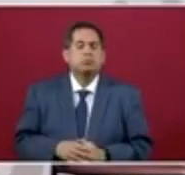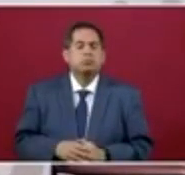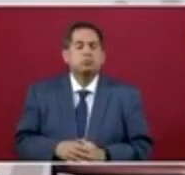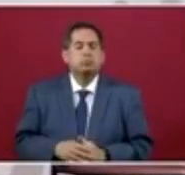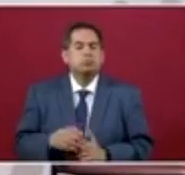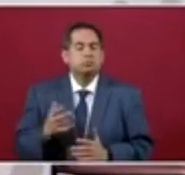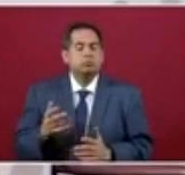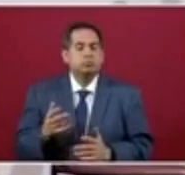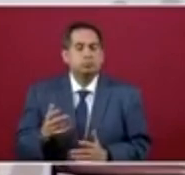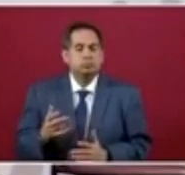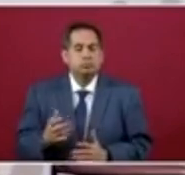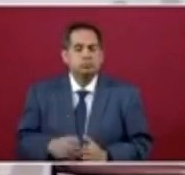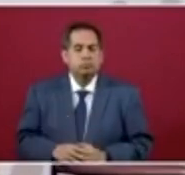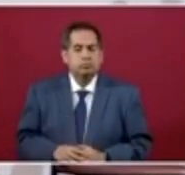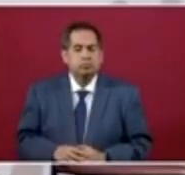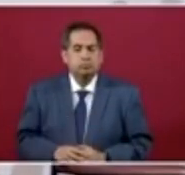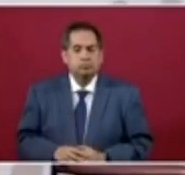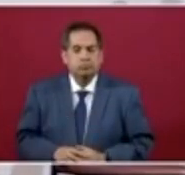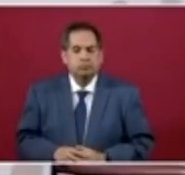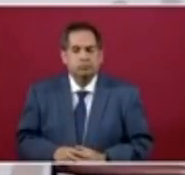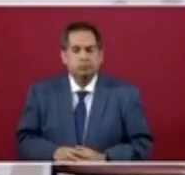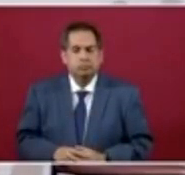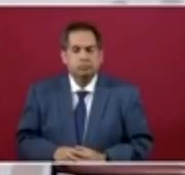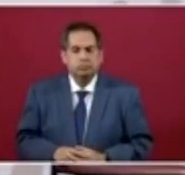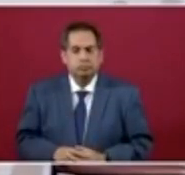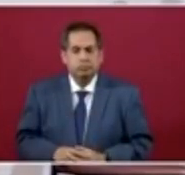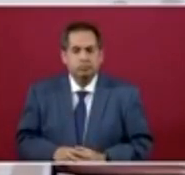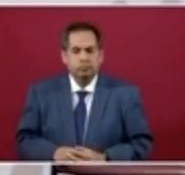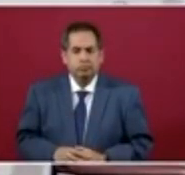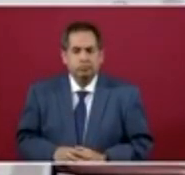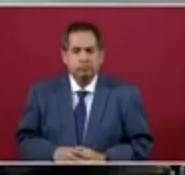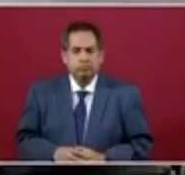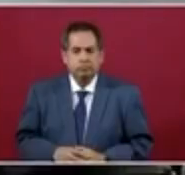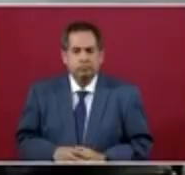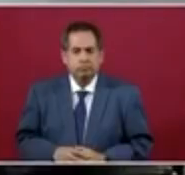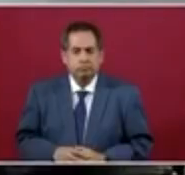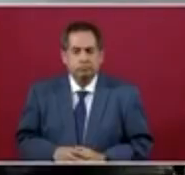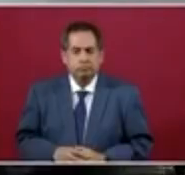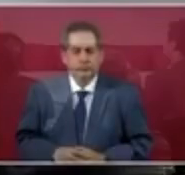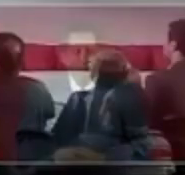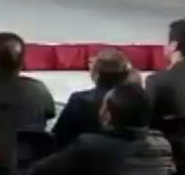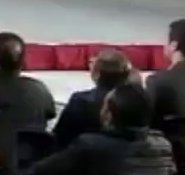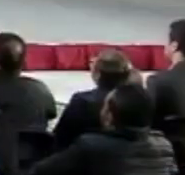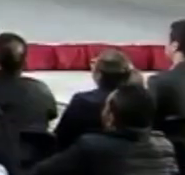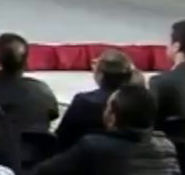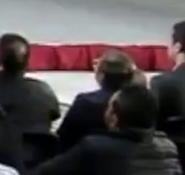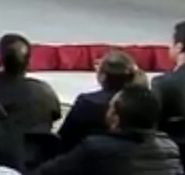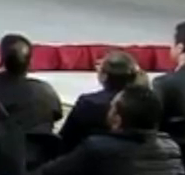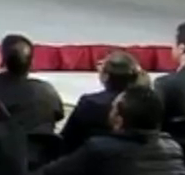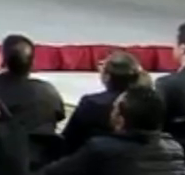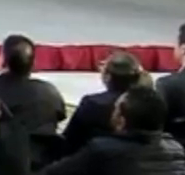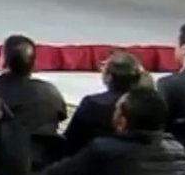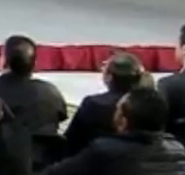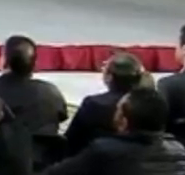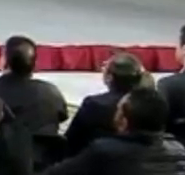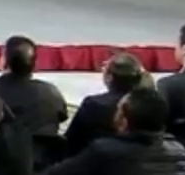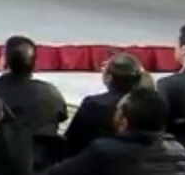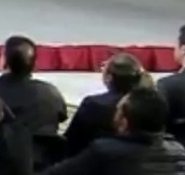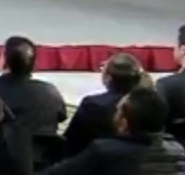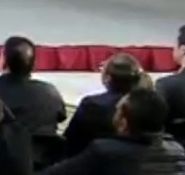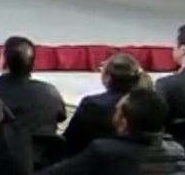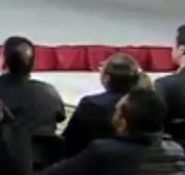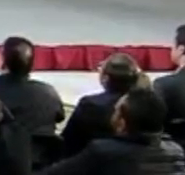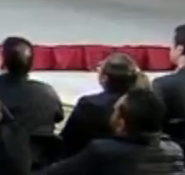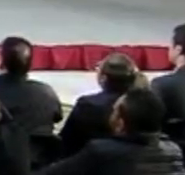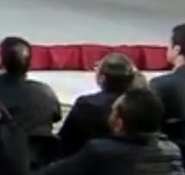de 85 a la fecha, tiene que entregarse al archivo. Sí, las secretarías,